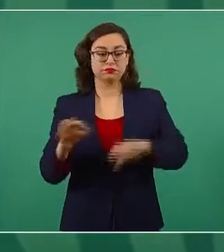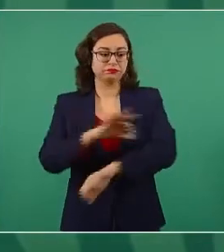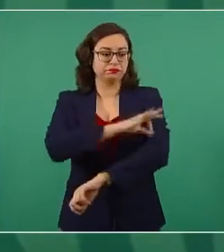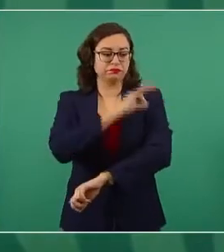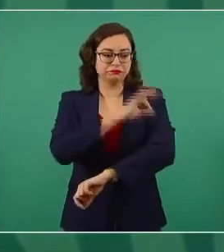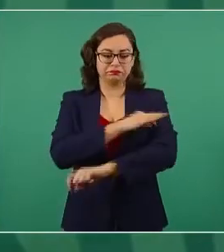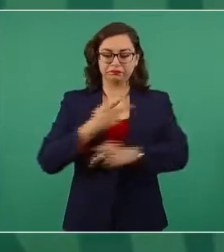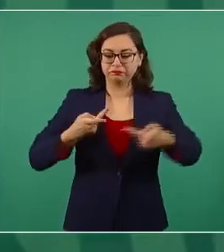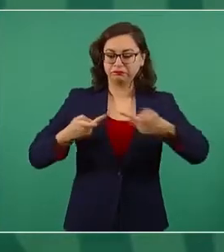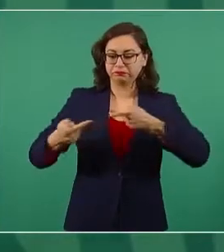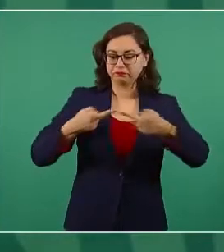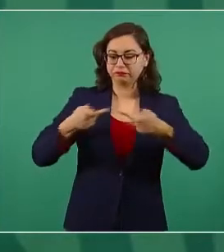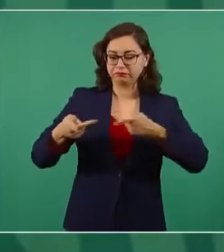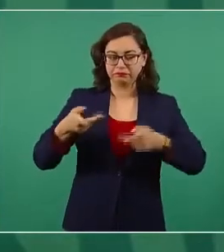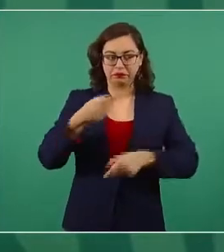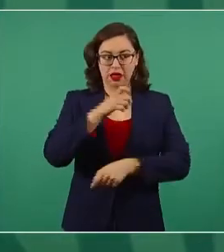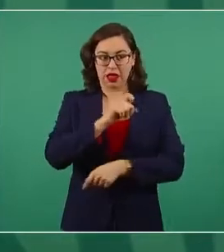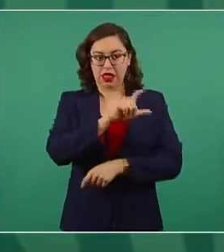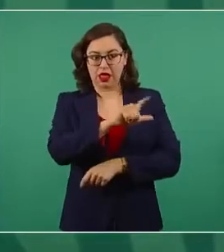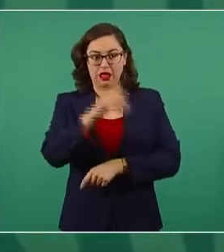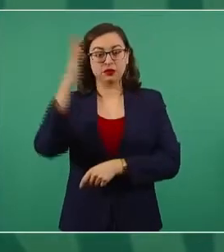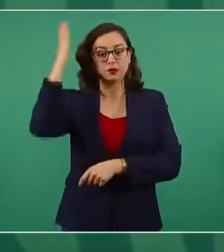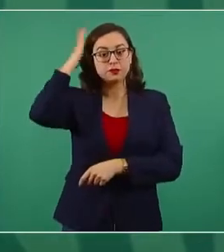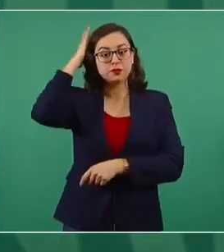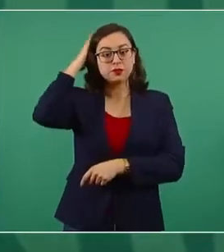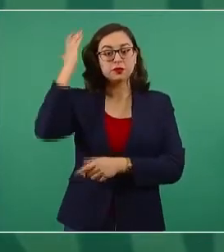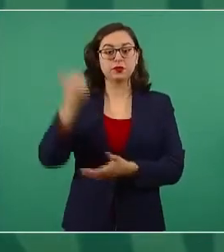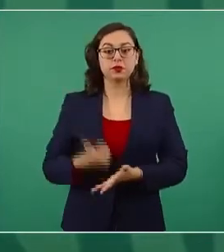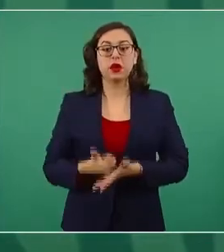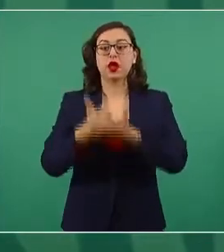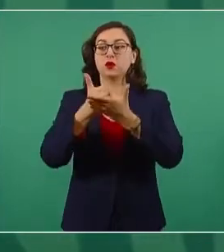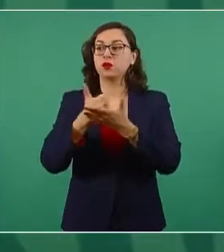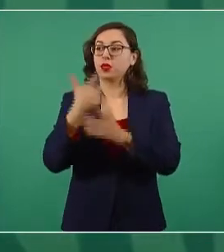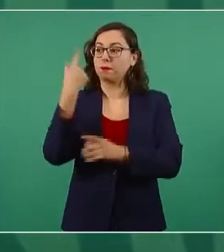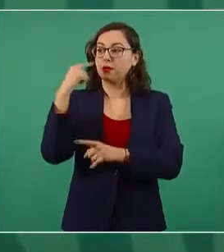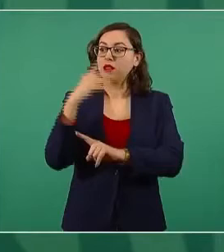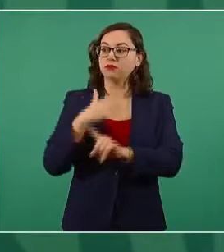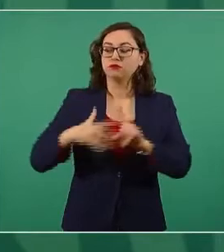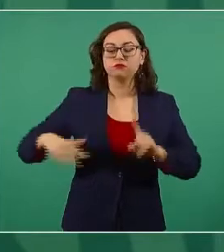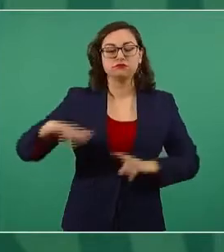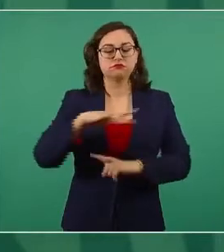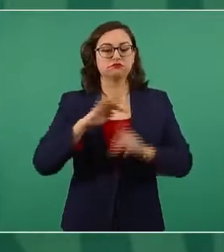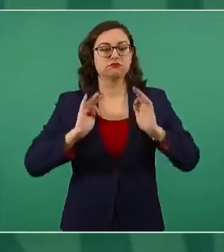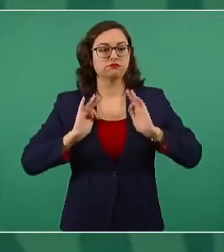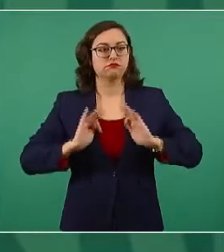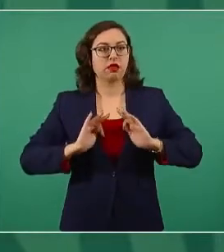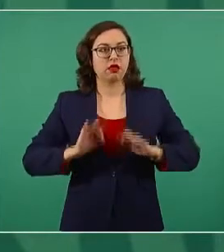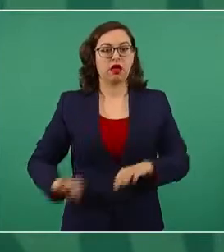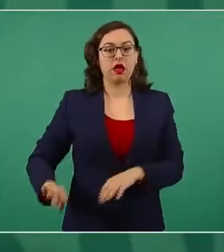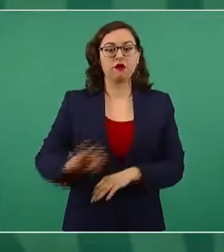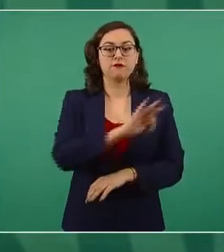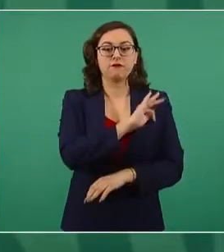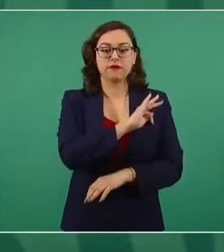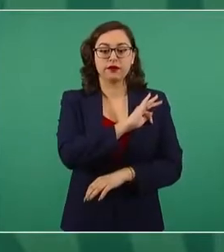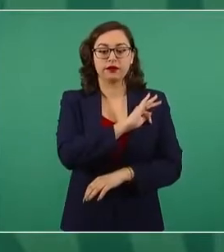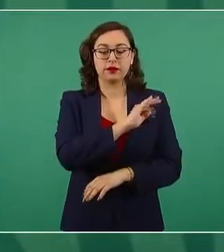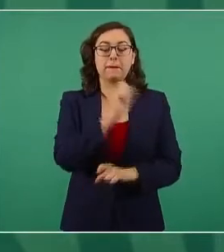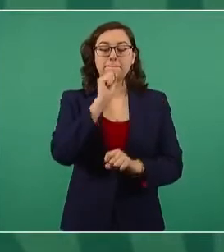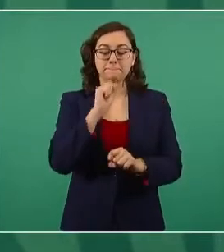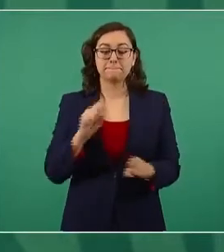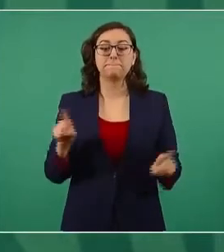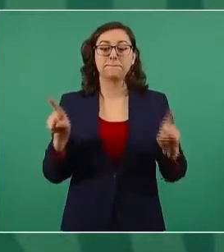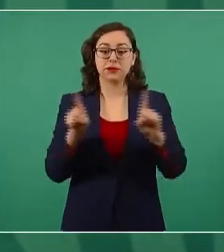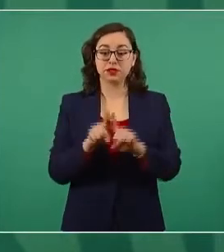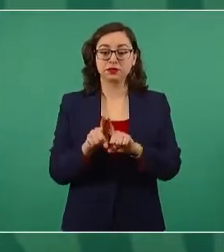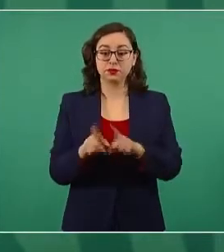está devolviendo, como acaba de señalar, la tranquilidad, la esperanza, y como fue anunciado a su inicio, empieza a